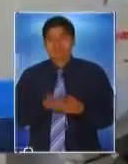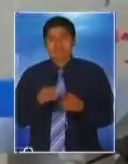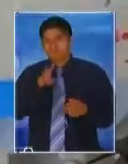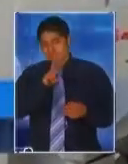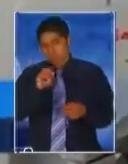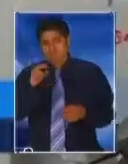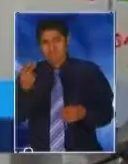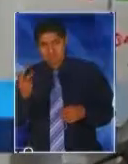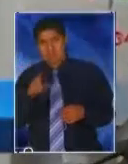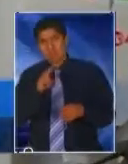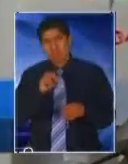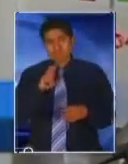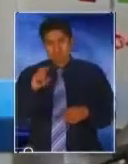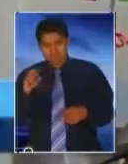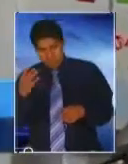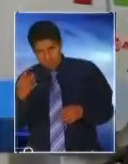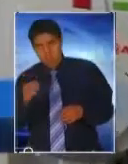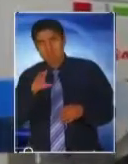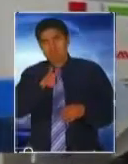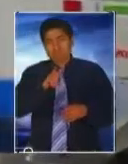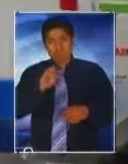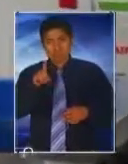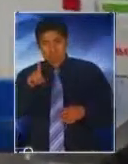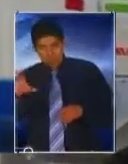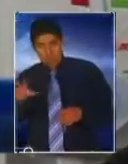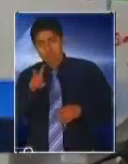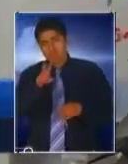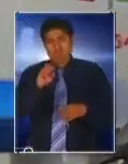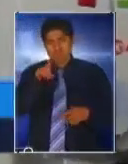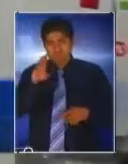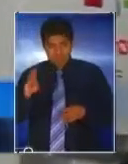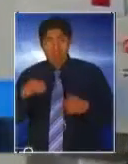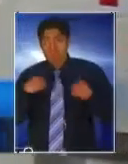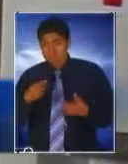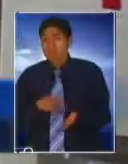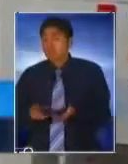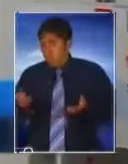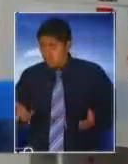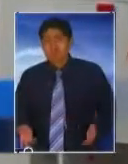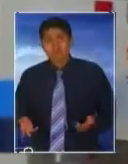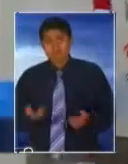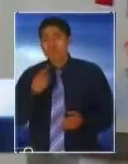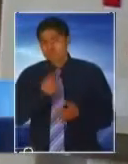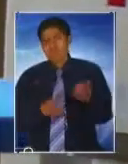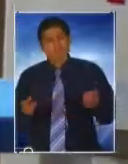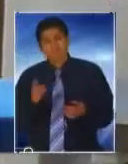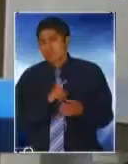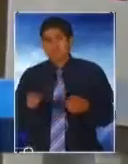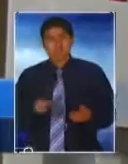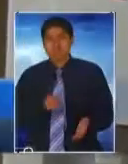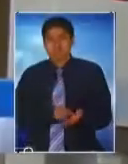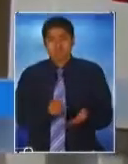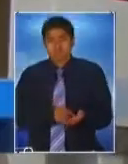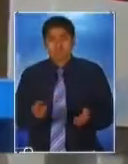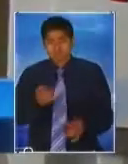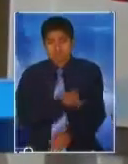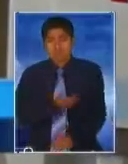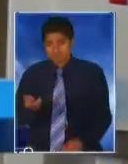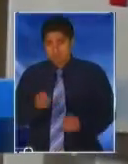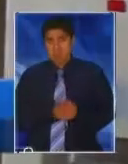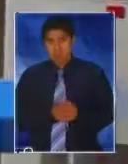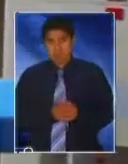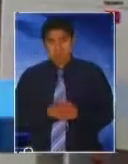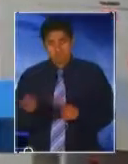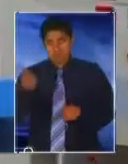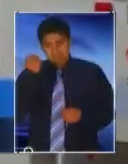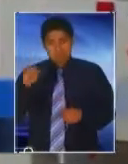2012-2013 mil 14 me quito 2016 tienen que ejecutar los pagos a efectos de que no adeuden a la institución hay